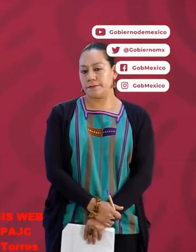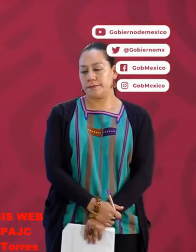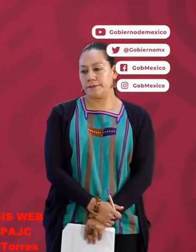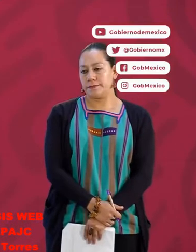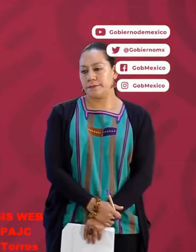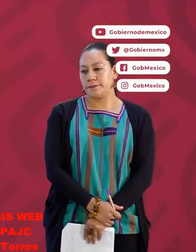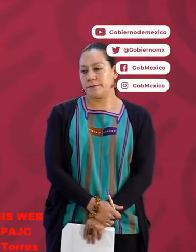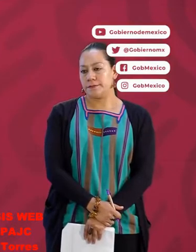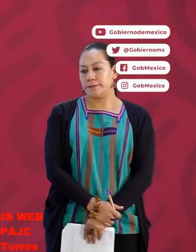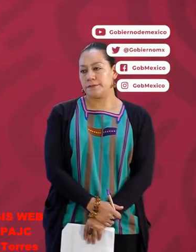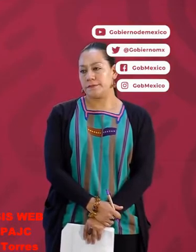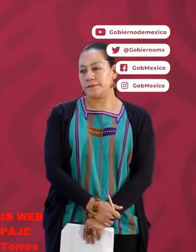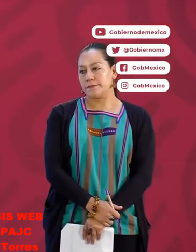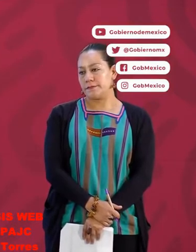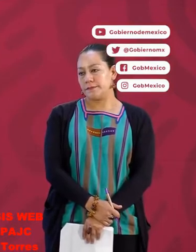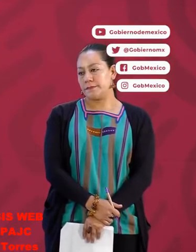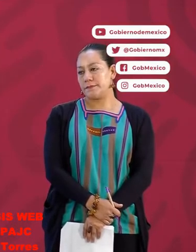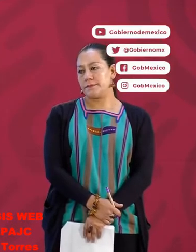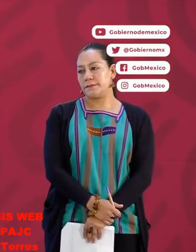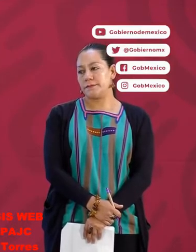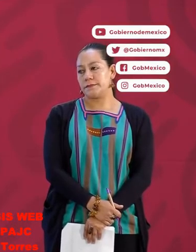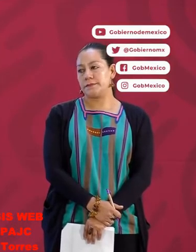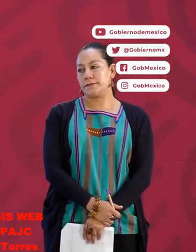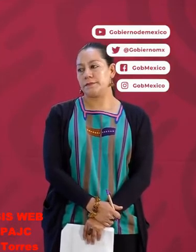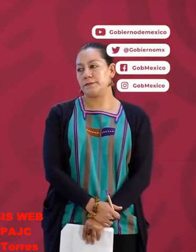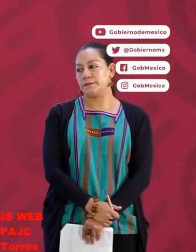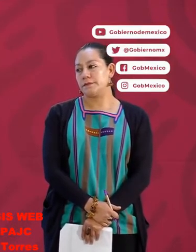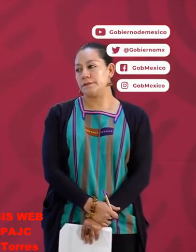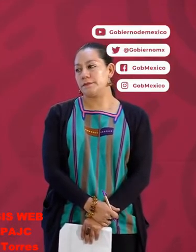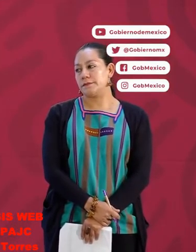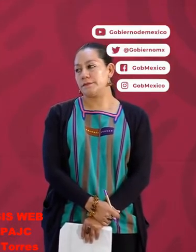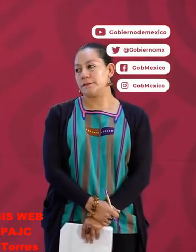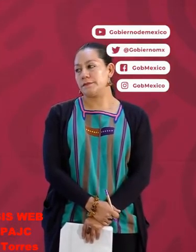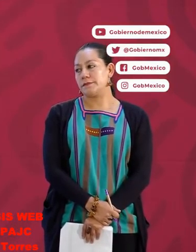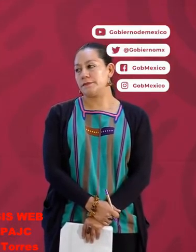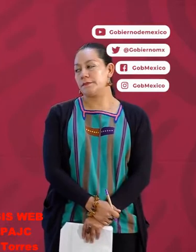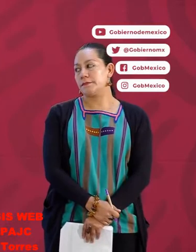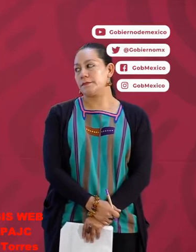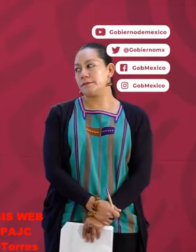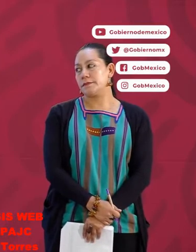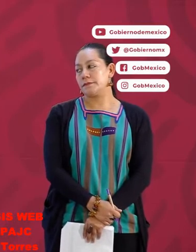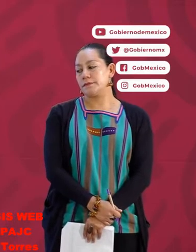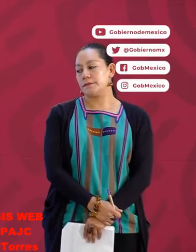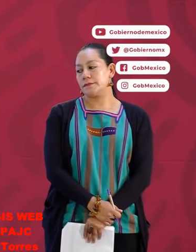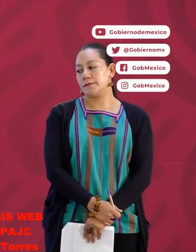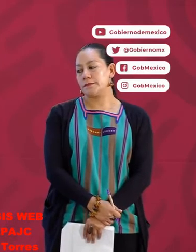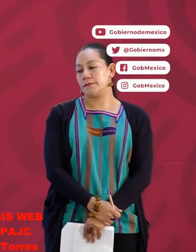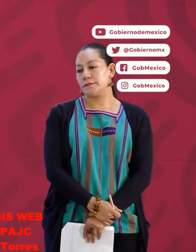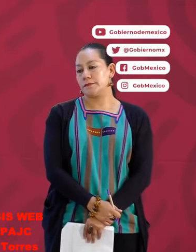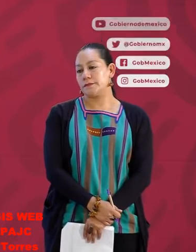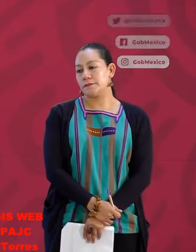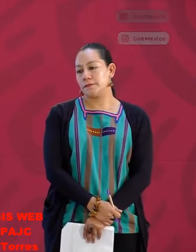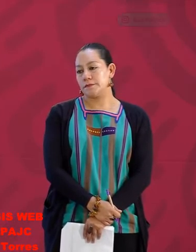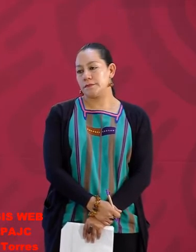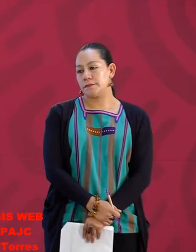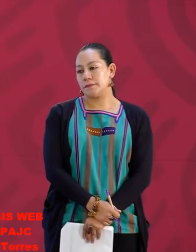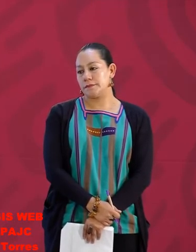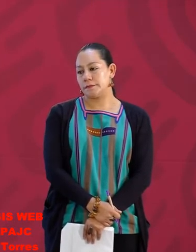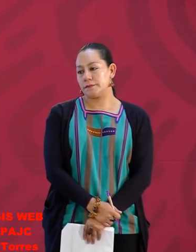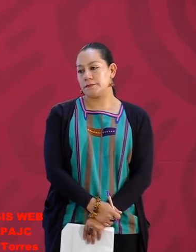Sedesol. Ahí es donde se actuaba autónomamente porque se tenían los recursos. Ellos